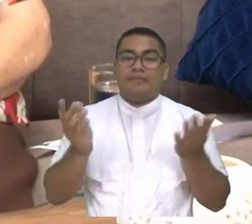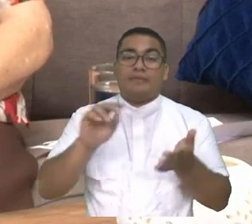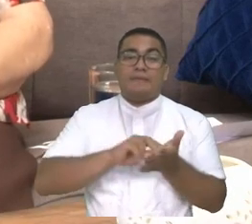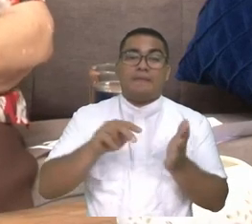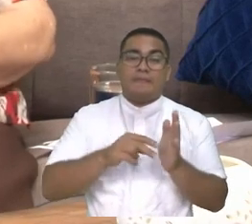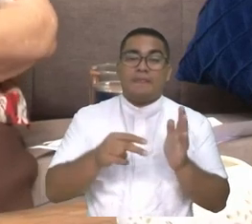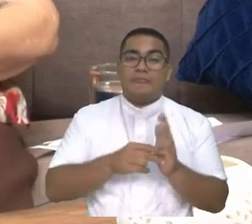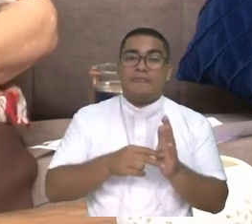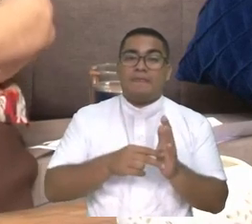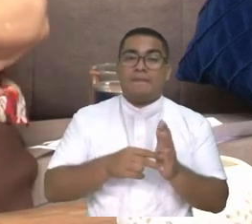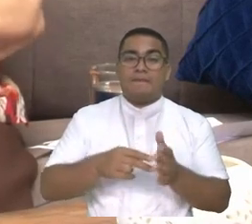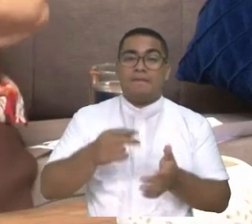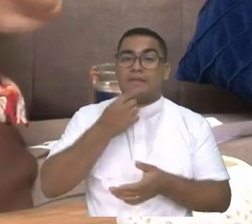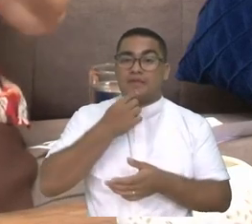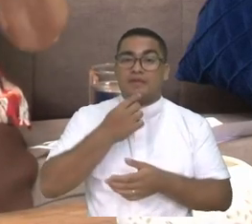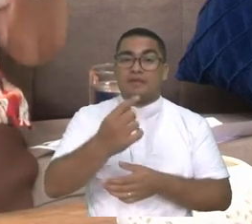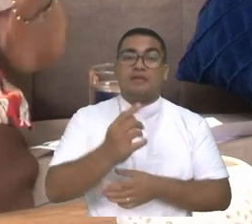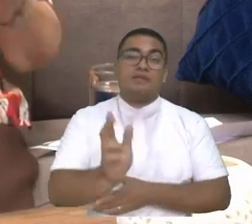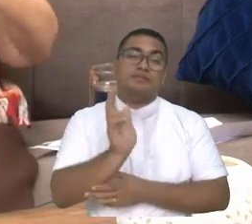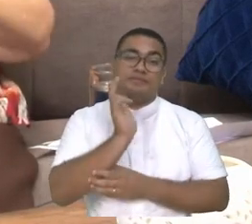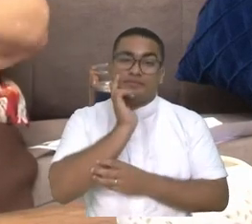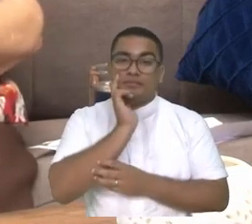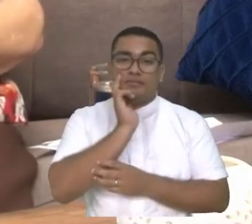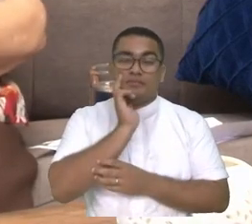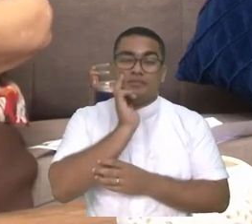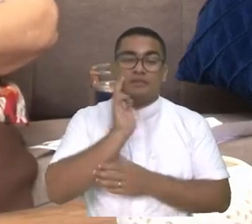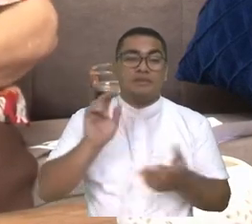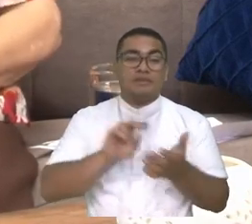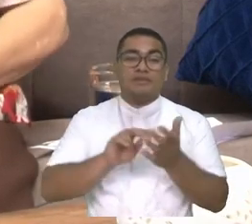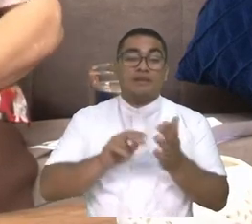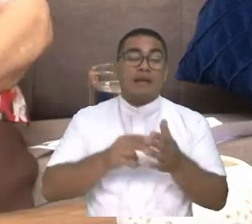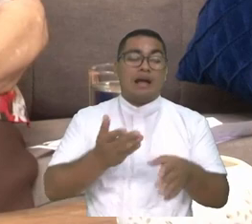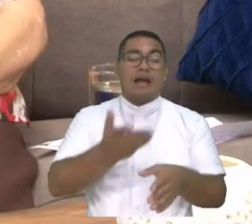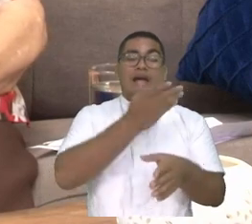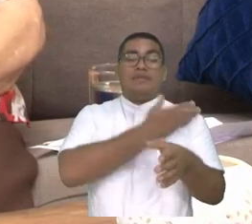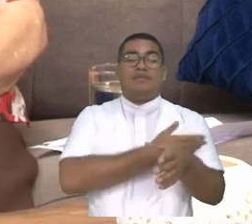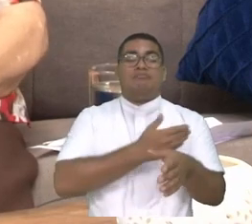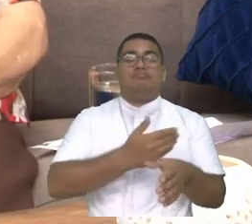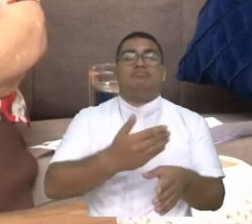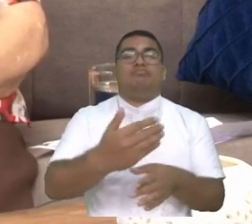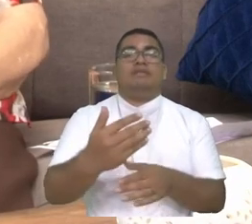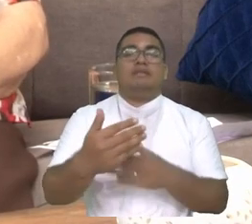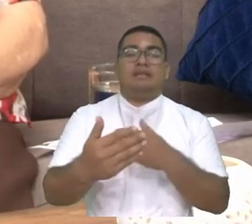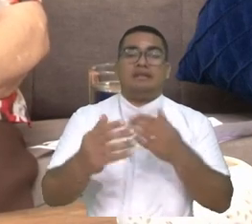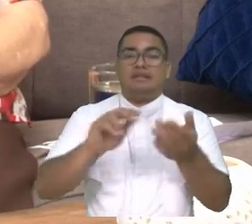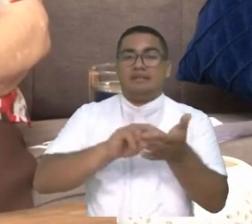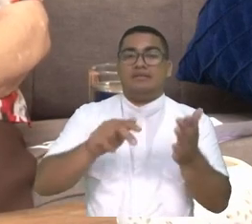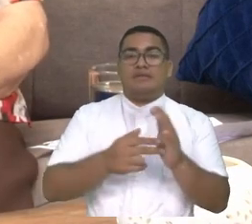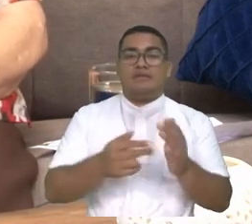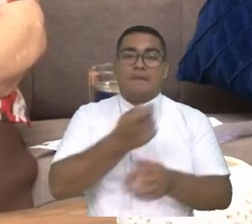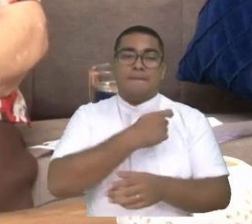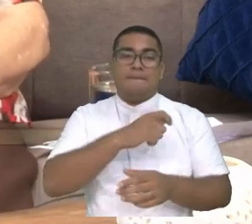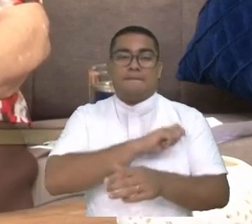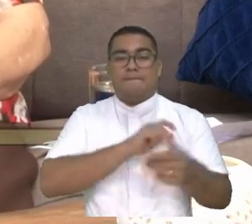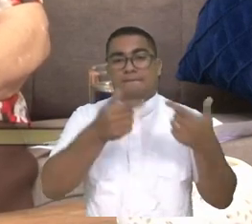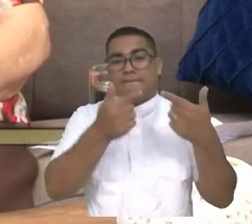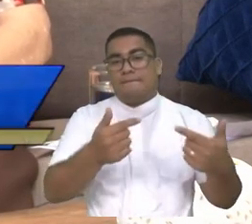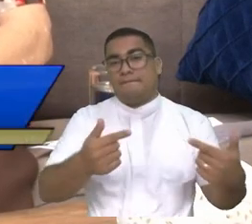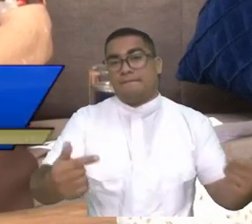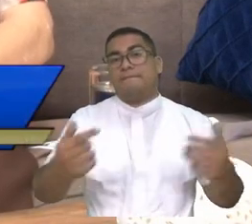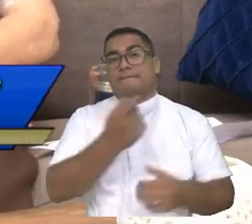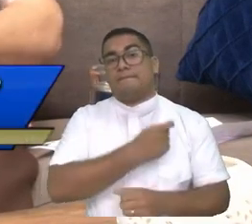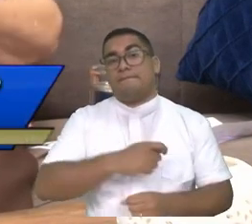definió que Rubén Darío marca un antes y un después en la literatura española, en la literatura de habla